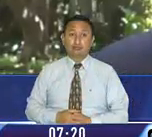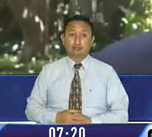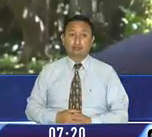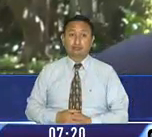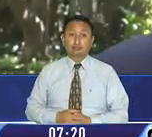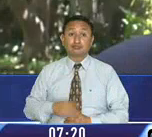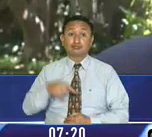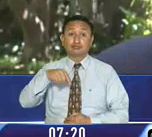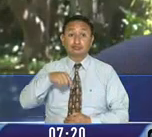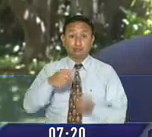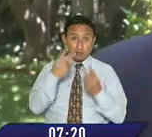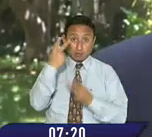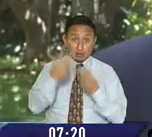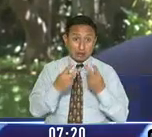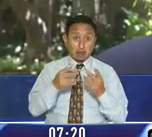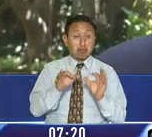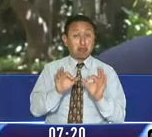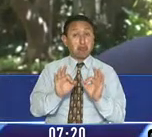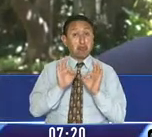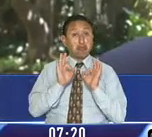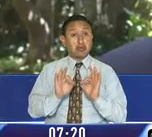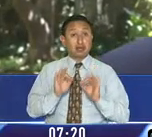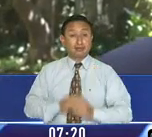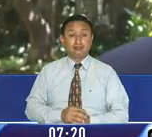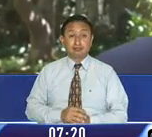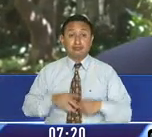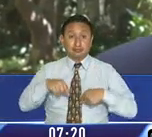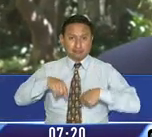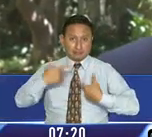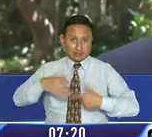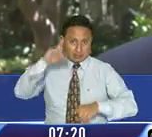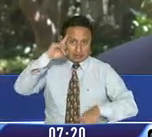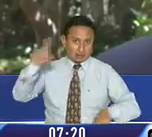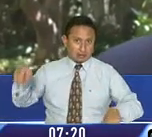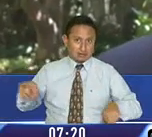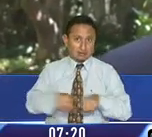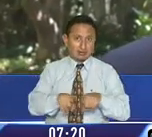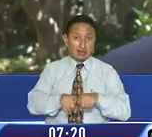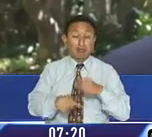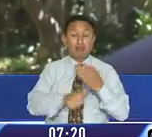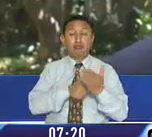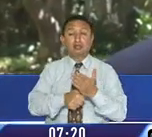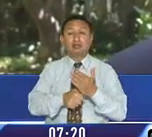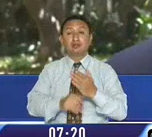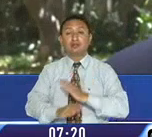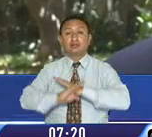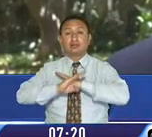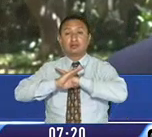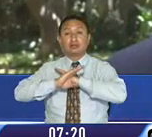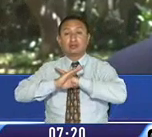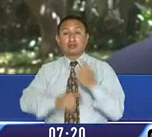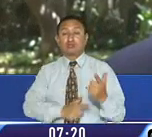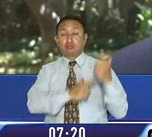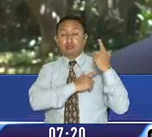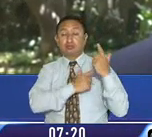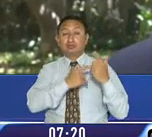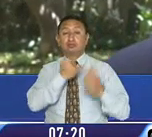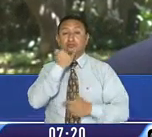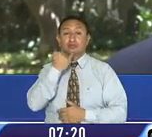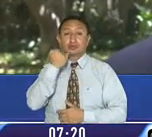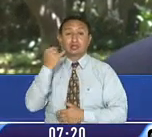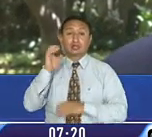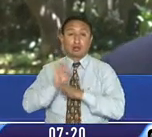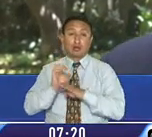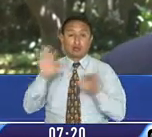visita bastante productiva. Hay ya un acuerdo entre el Ministerio de Defensa de Israel, el Ministerio de Defensa de